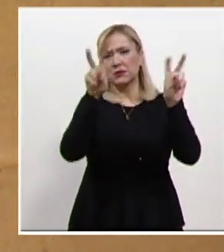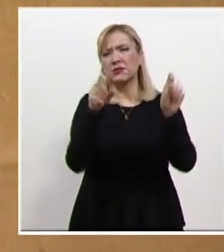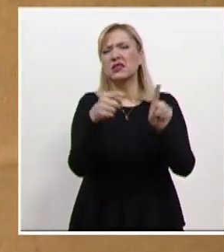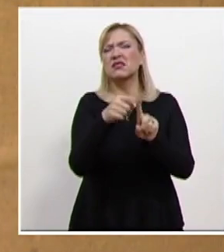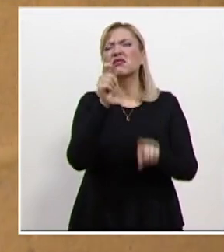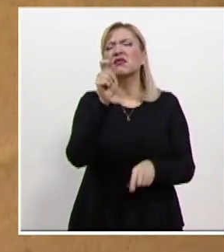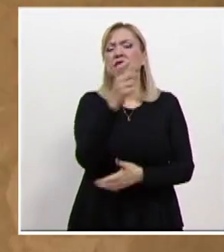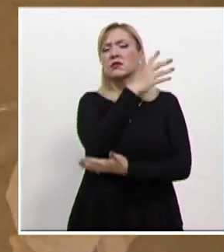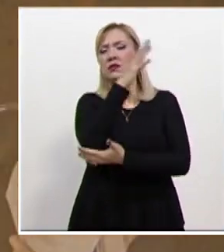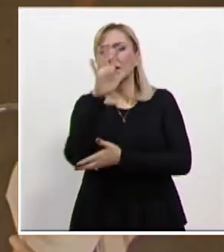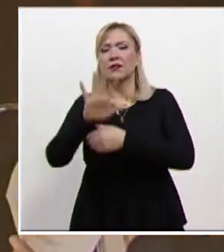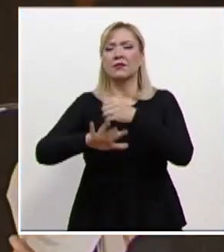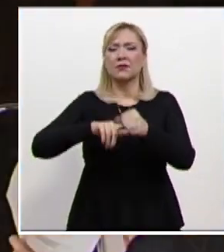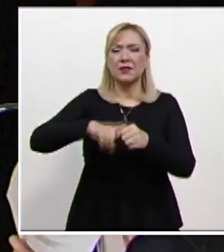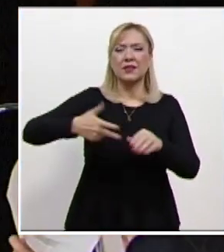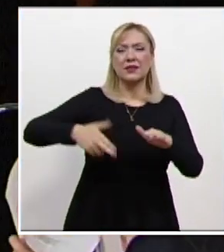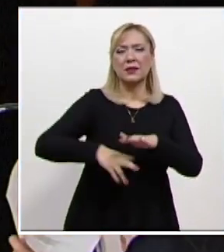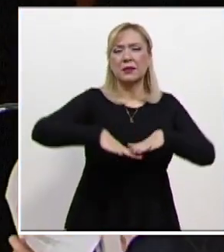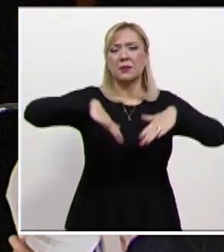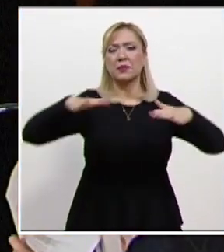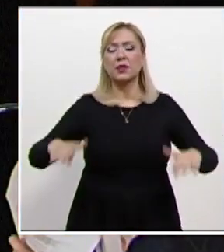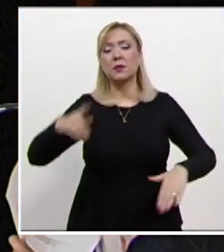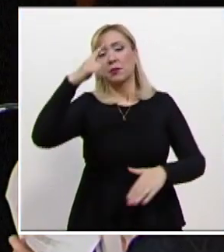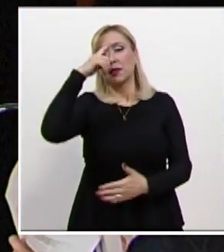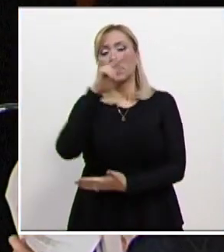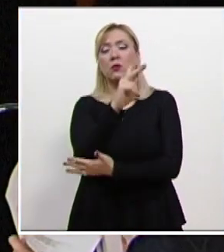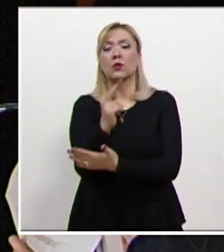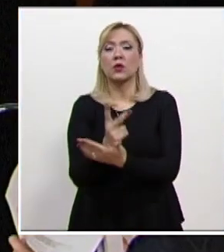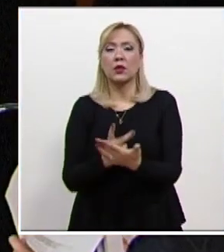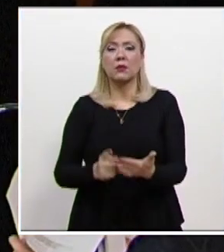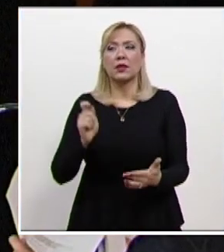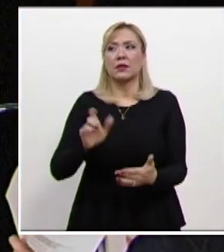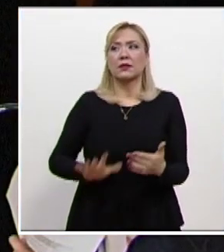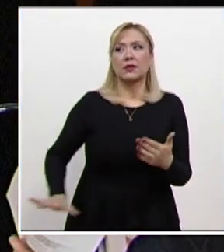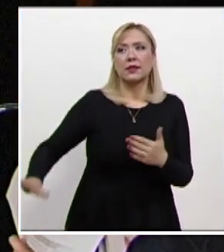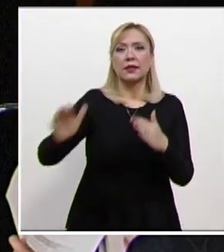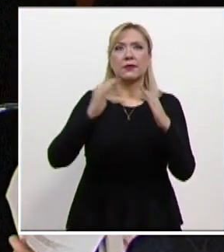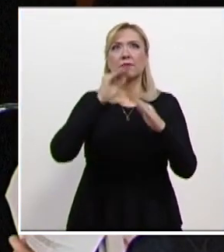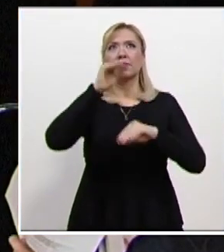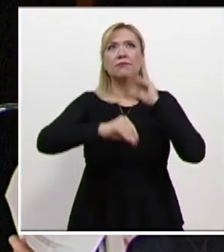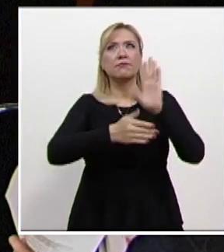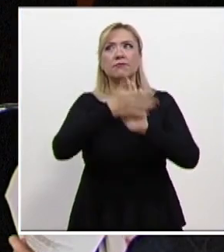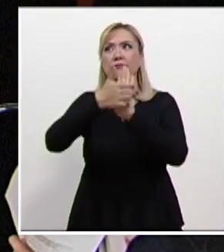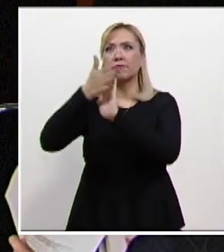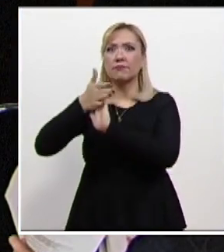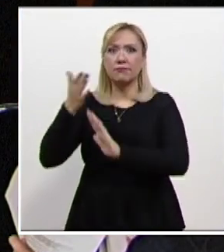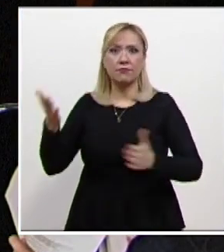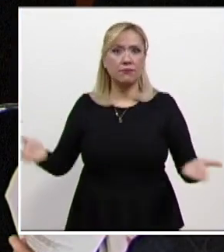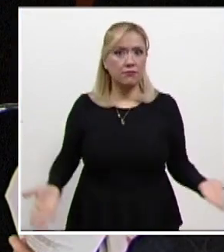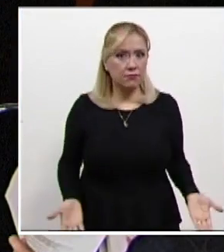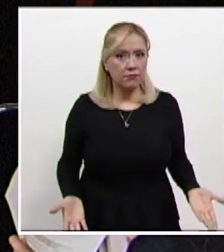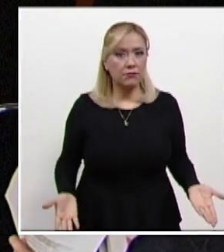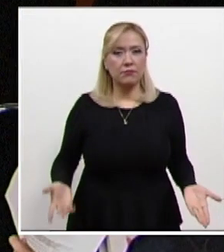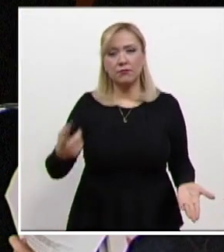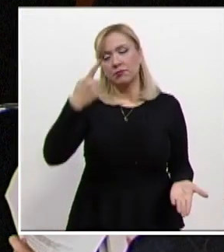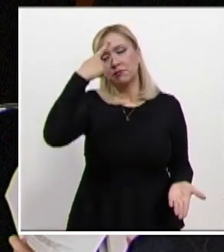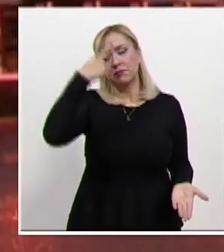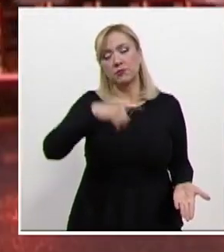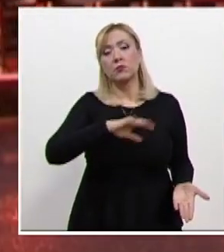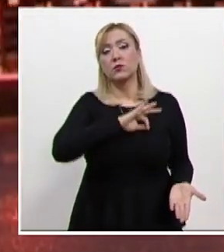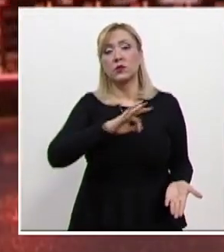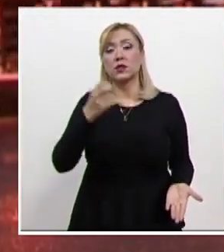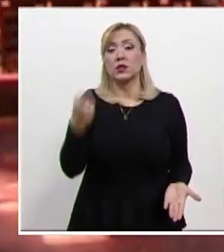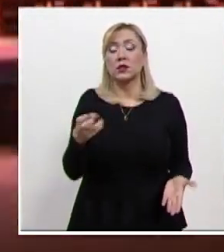medioambiental durante el proceso de elaboración de los programas de desarrollo urbano, ya que su aplicación o materialización puede repercutir